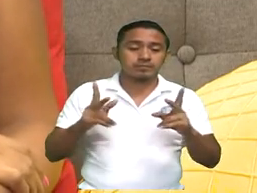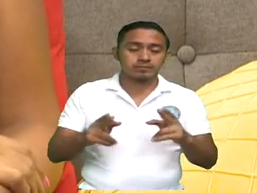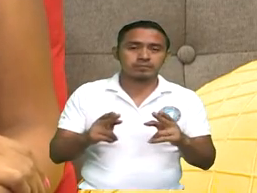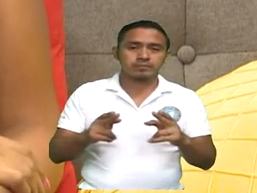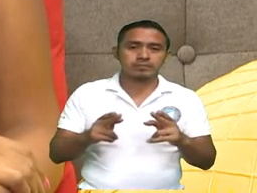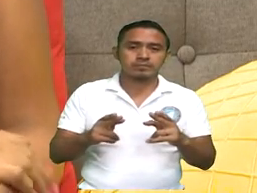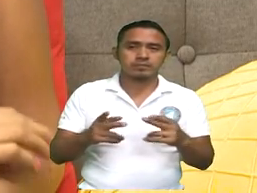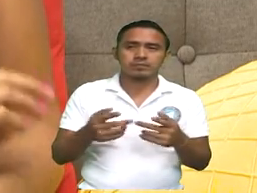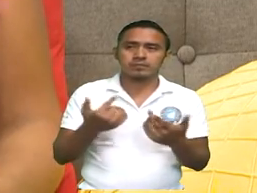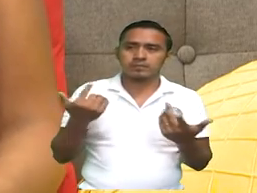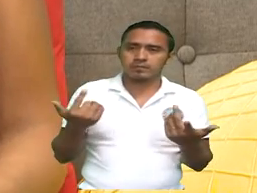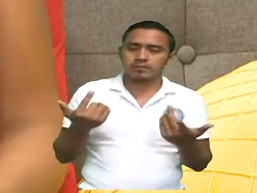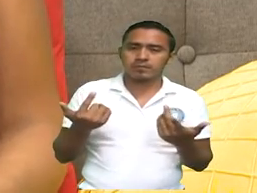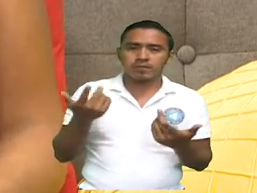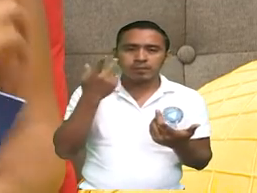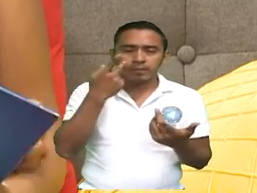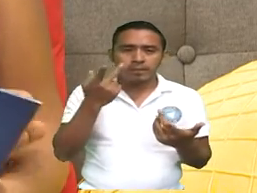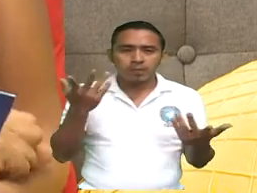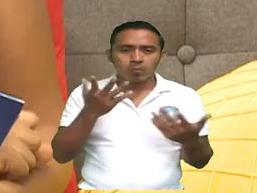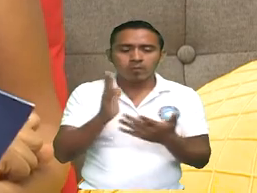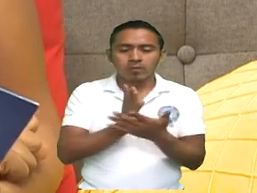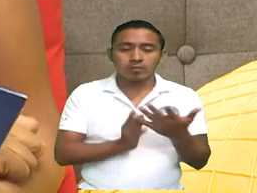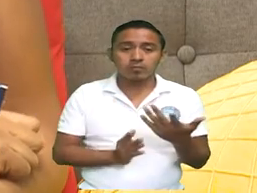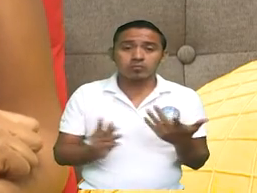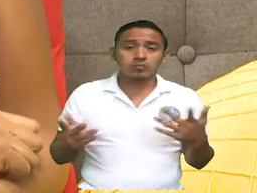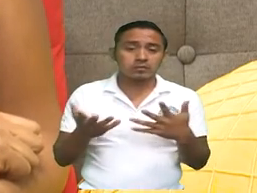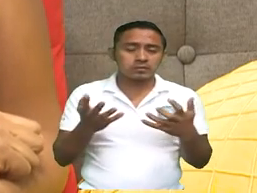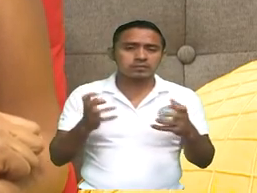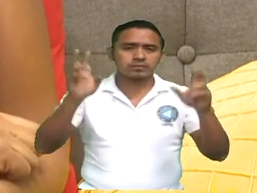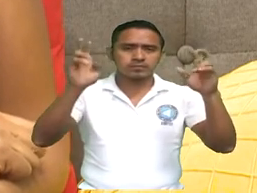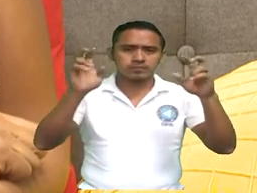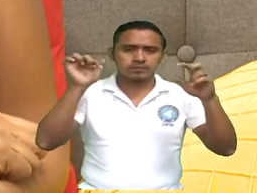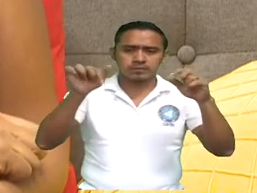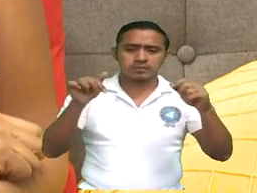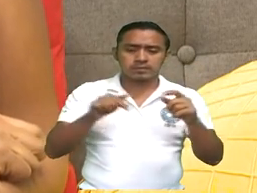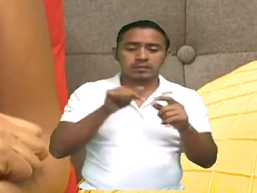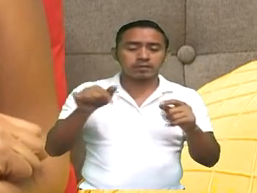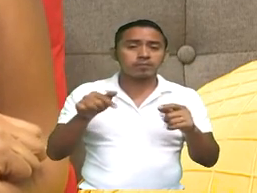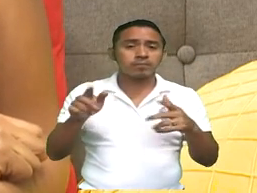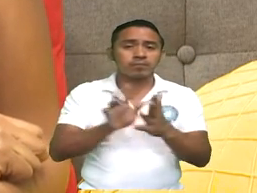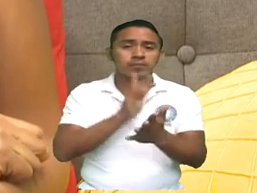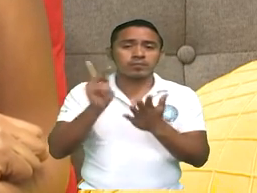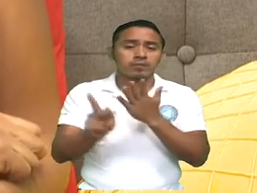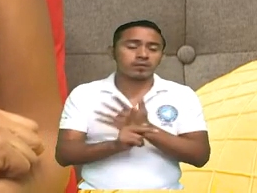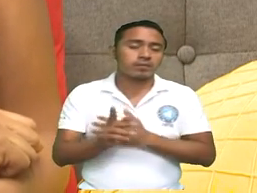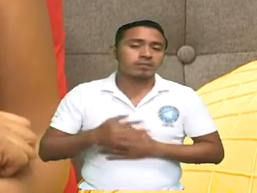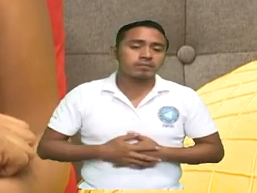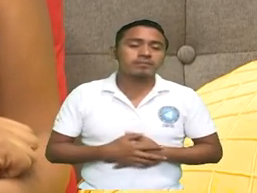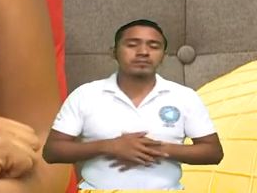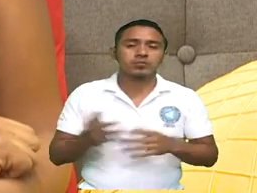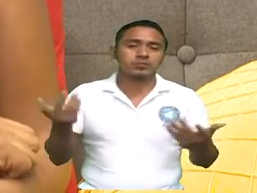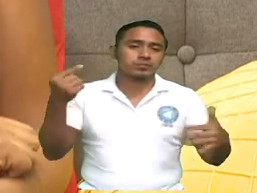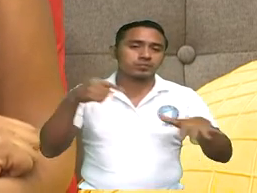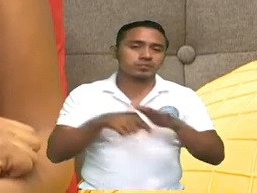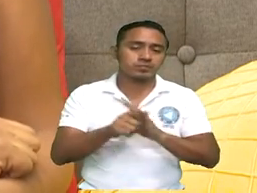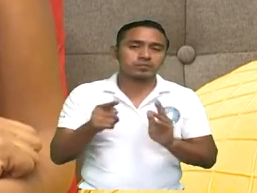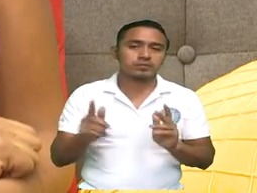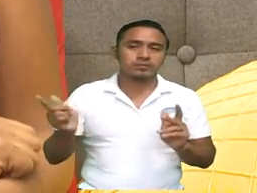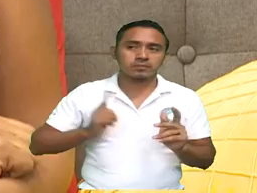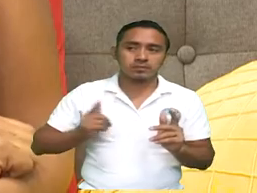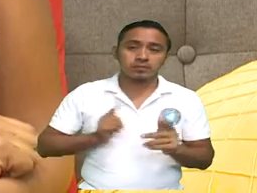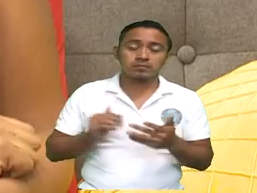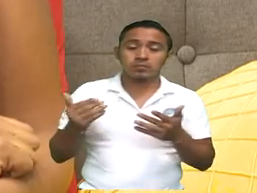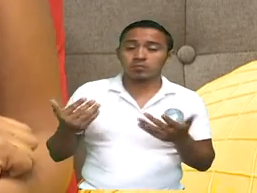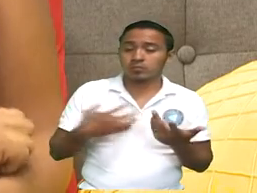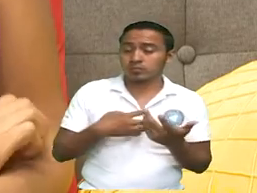pausa, dejábamos entrever algunos de los aspectos que queremos abordar en esta parte del programa, como es los retos que tenemos